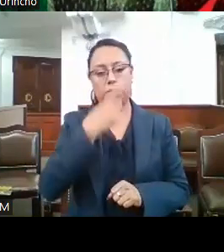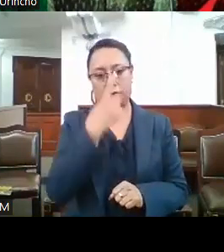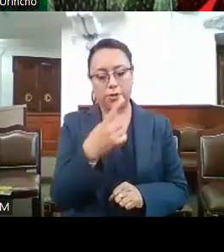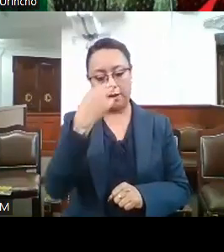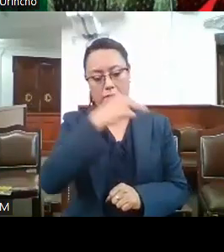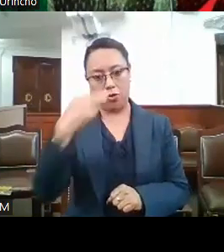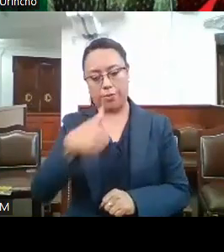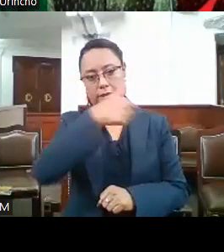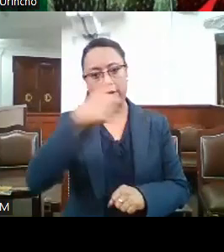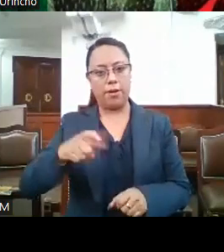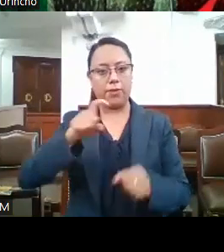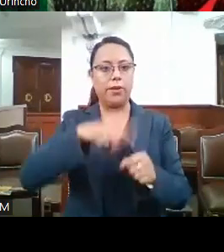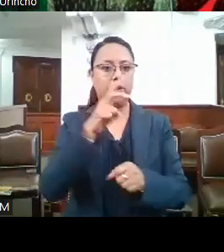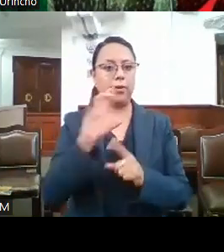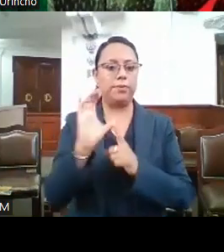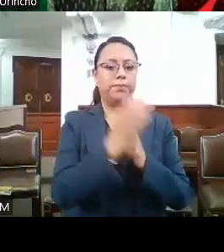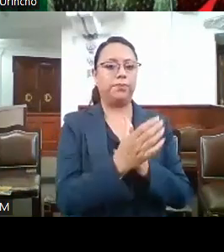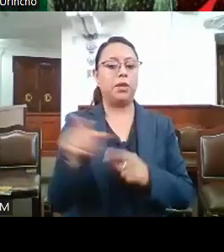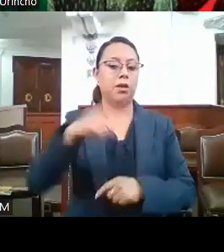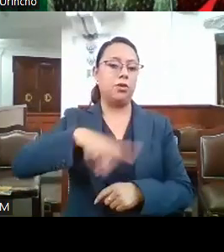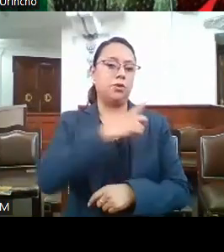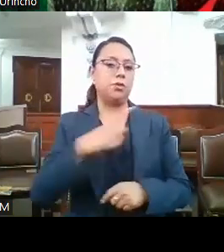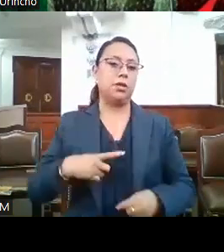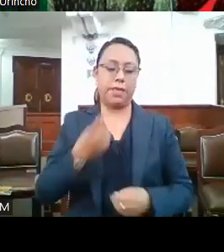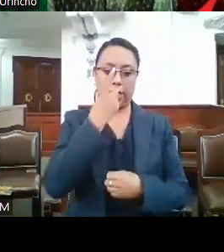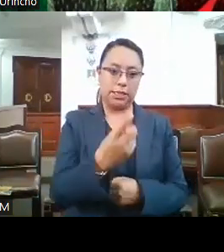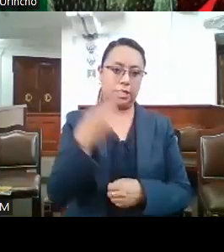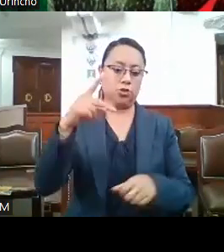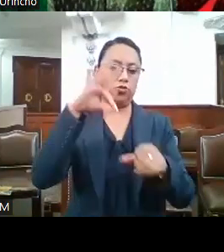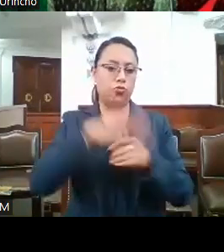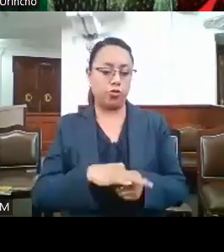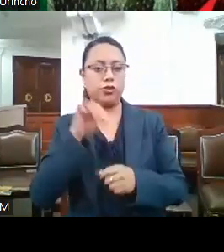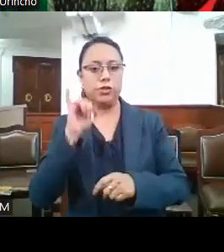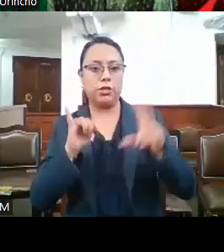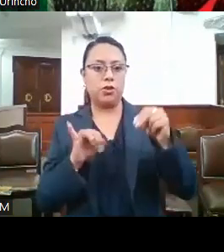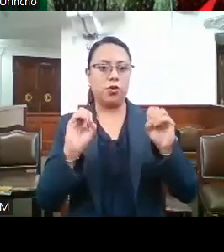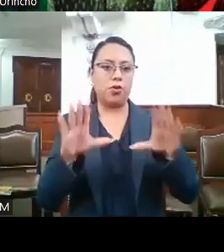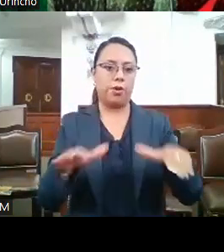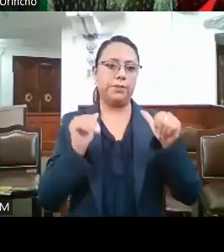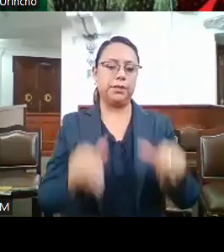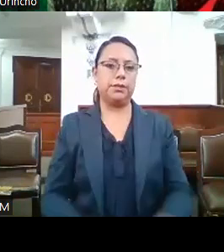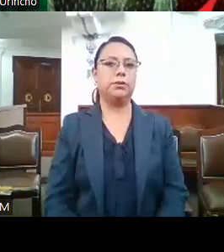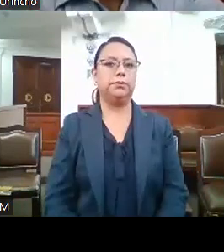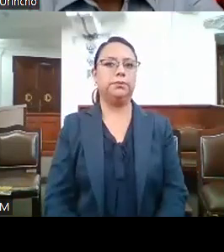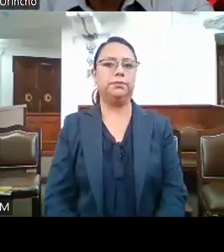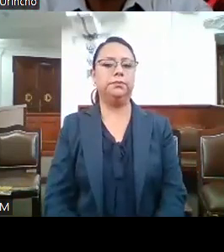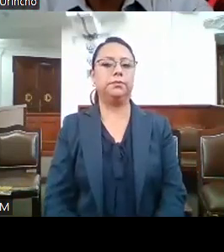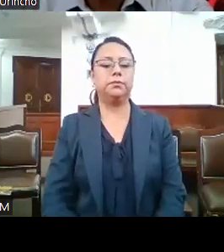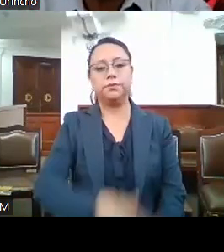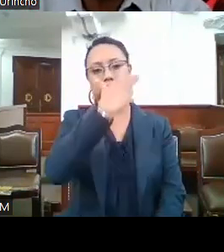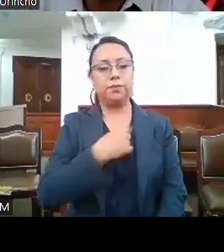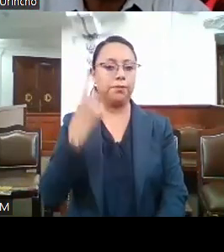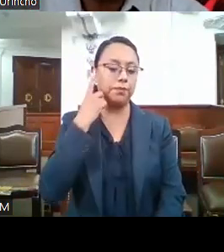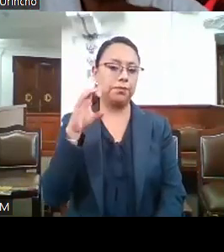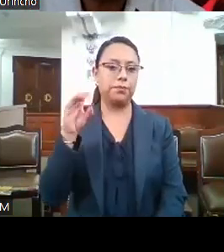cada integrante de esta comisión, quienes deberán expresar el sentido de su voto a favor, en contra o abstención. Diputado José